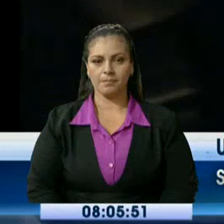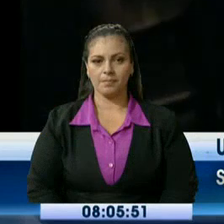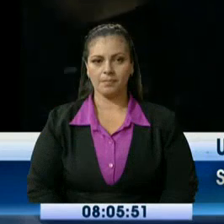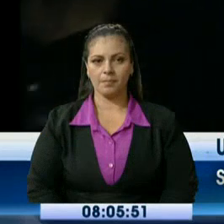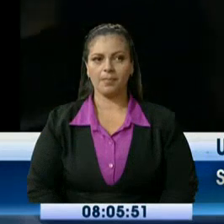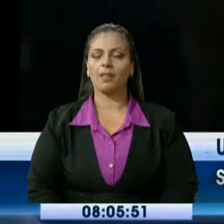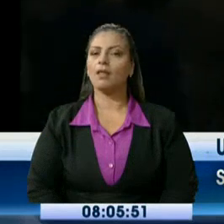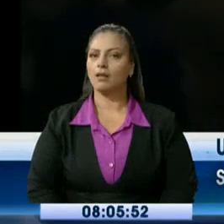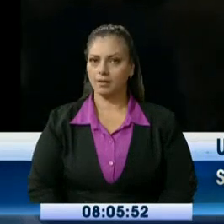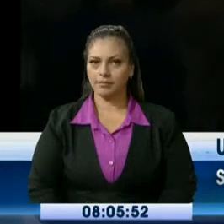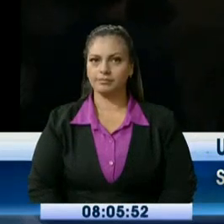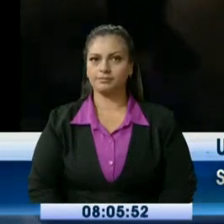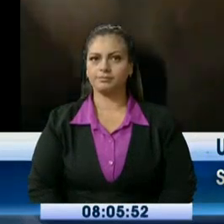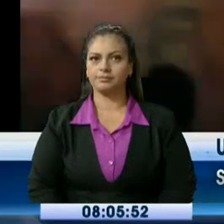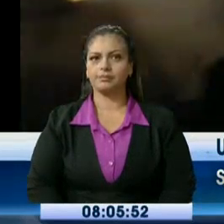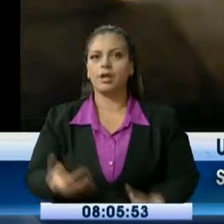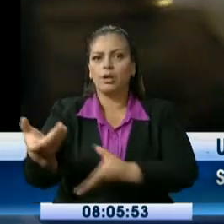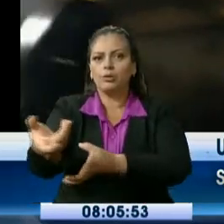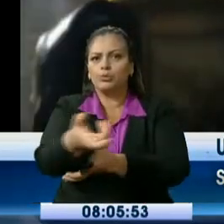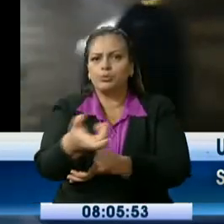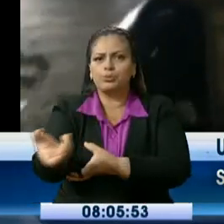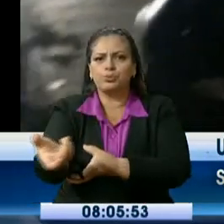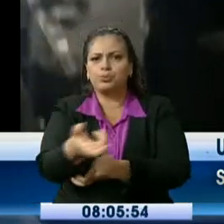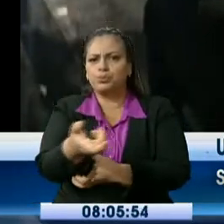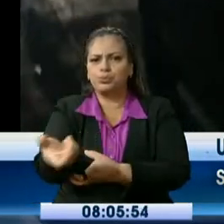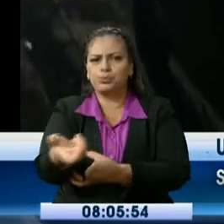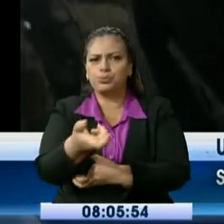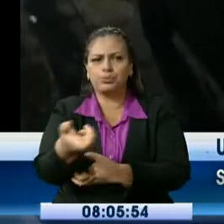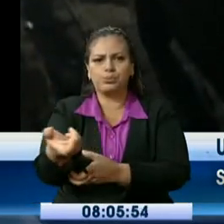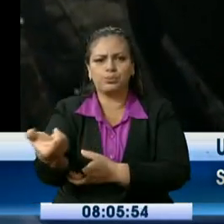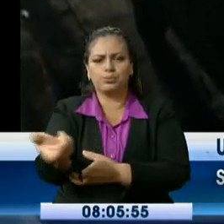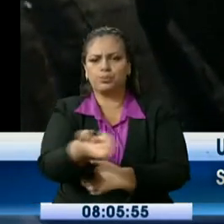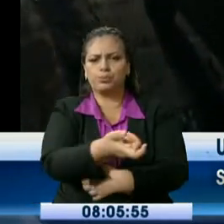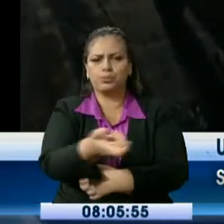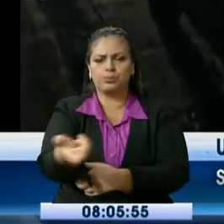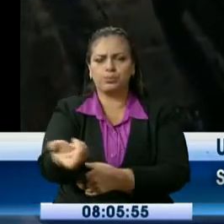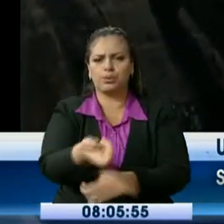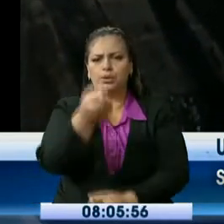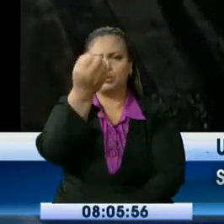Poco después llegaron integrantes del cuerpo de bomberos para controlar la situación.